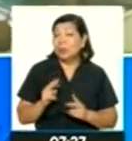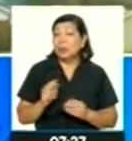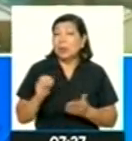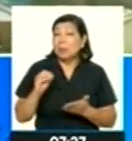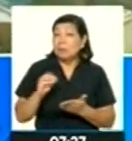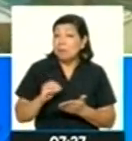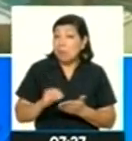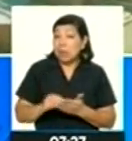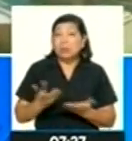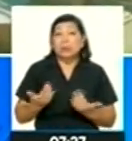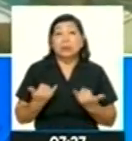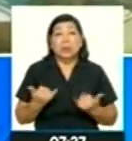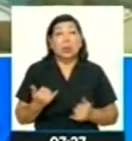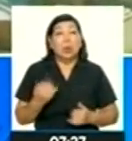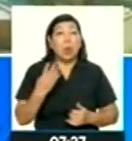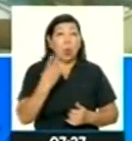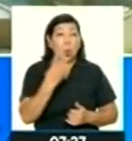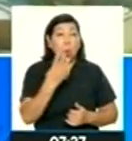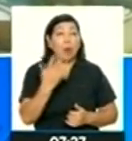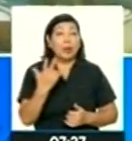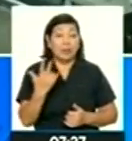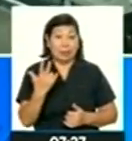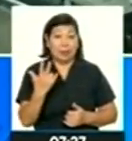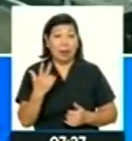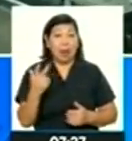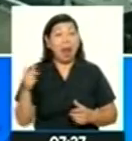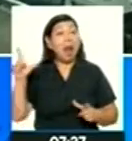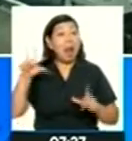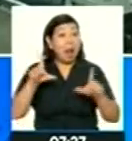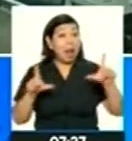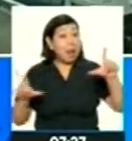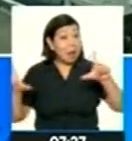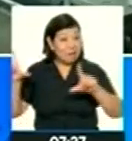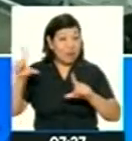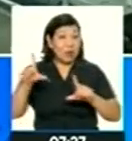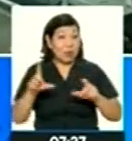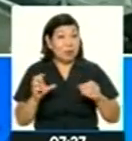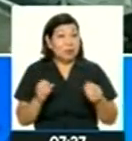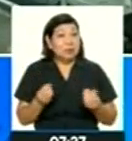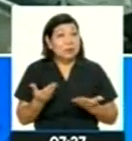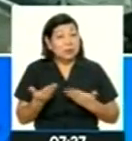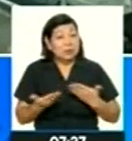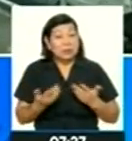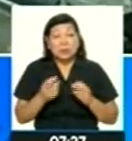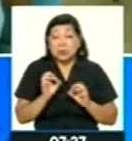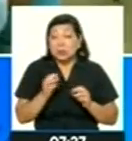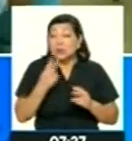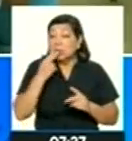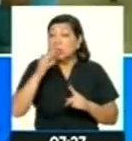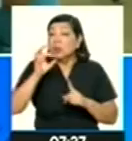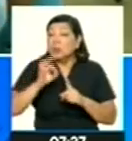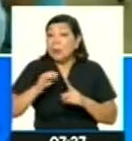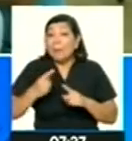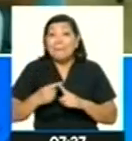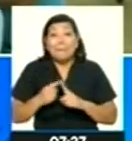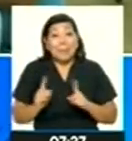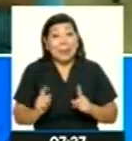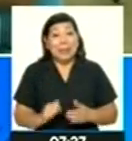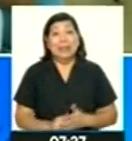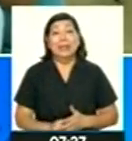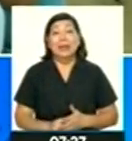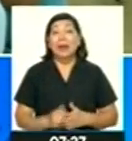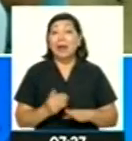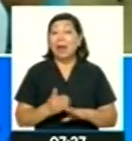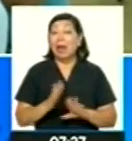reforzando. Actualmente hay como 43 laboratorios que hacen el diagnóstico de dengue. Sin embargo, ante